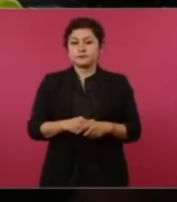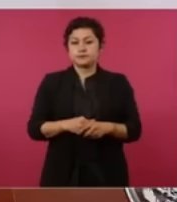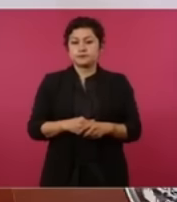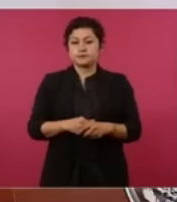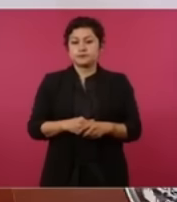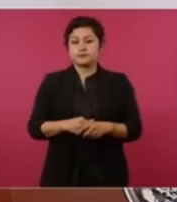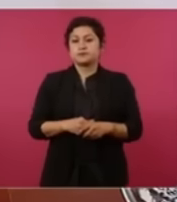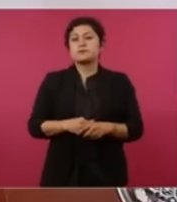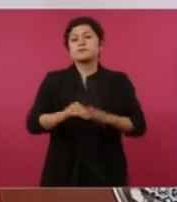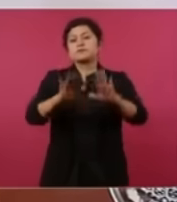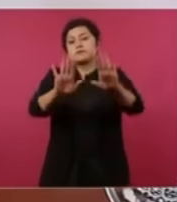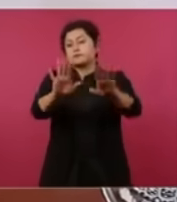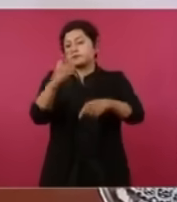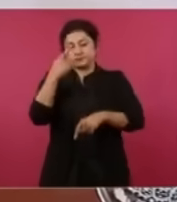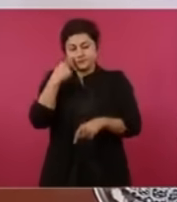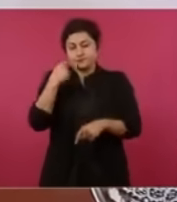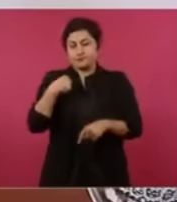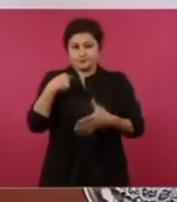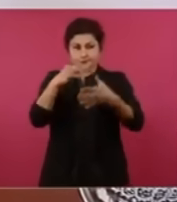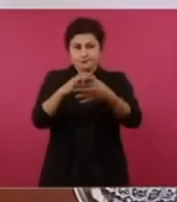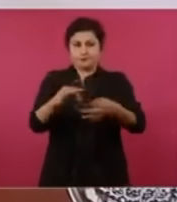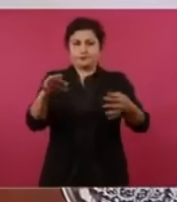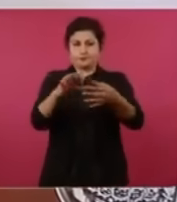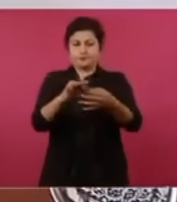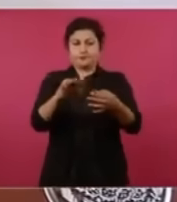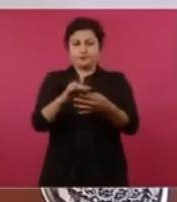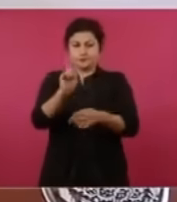a lo que voy es que le dice